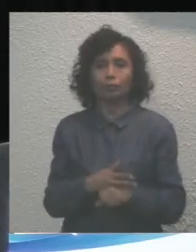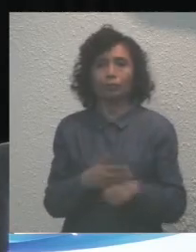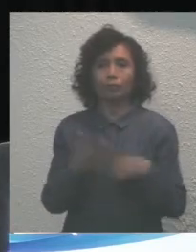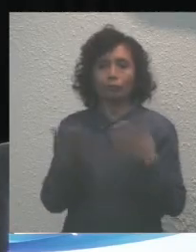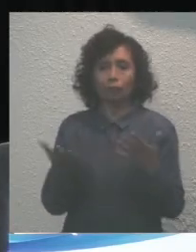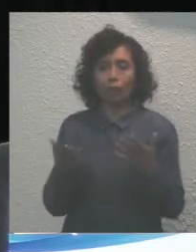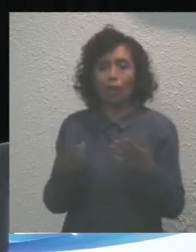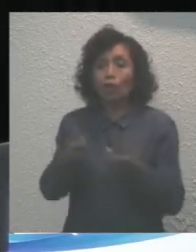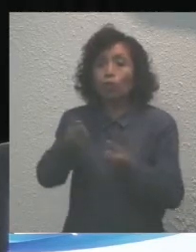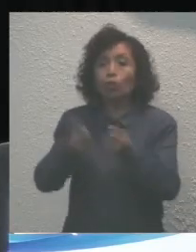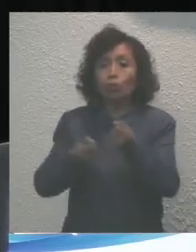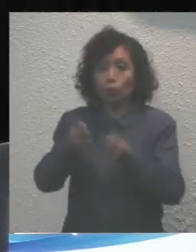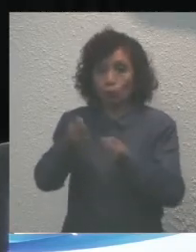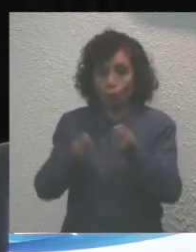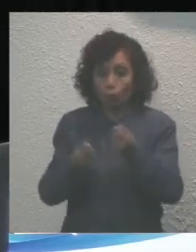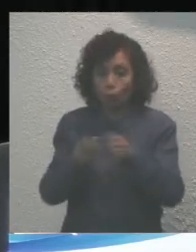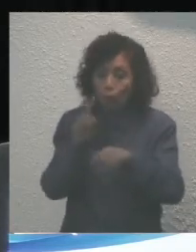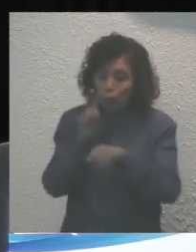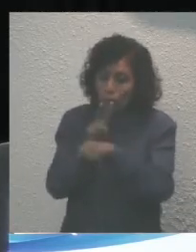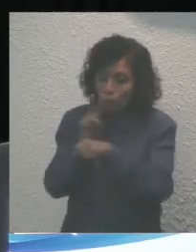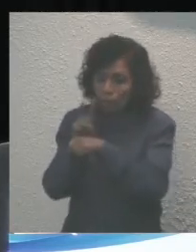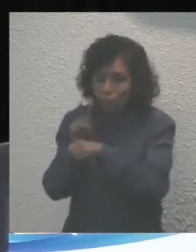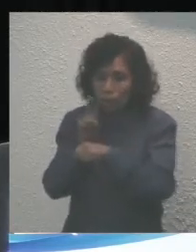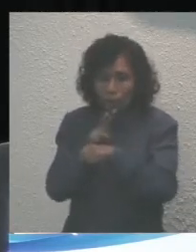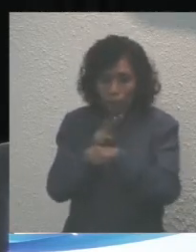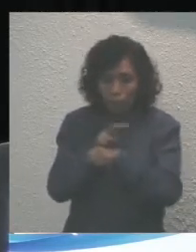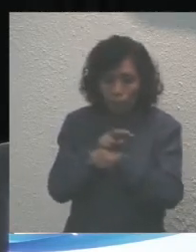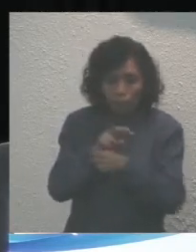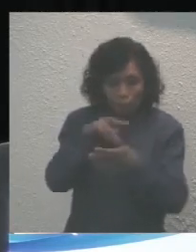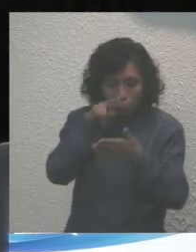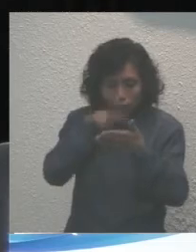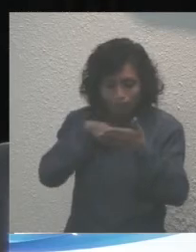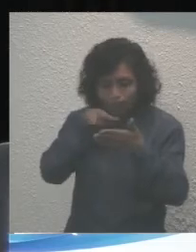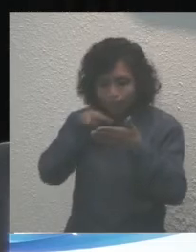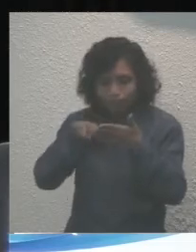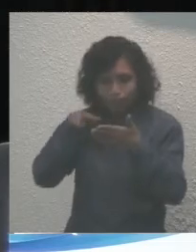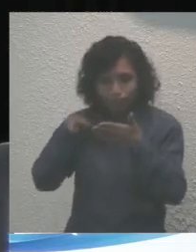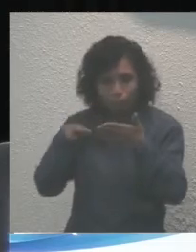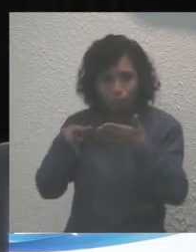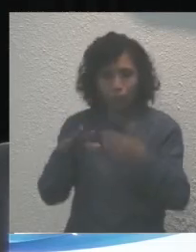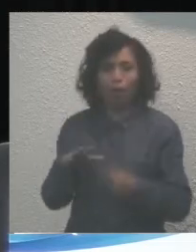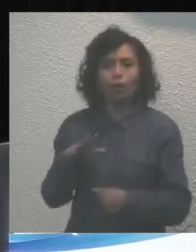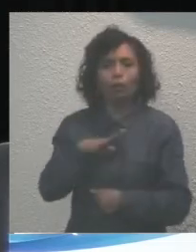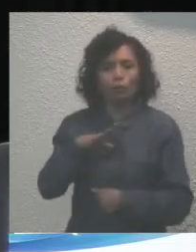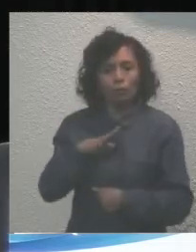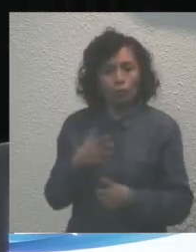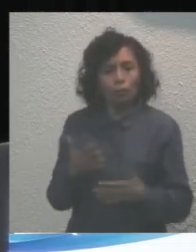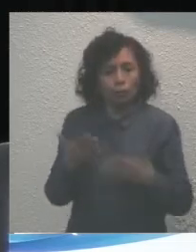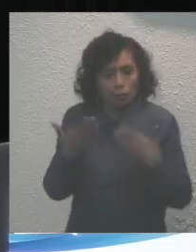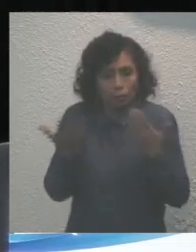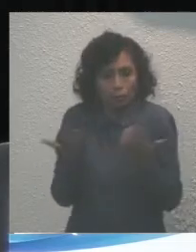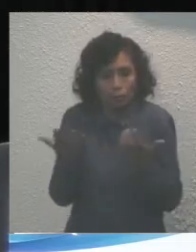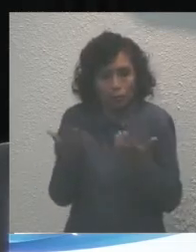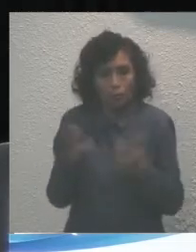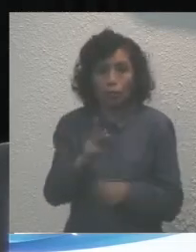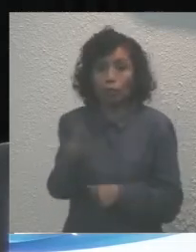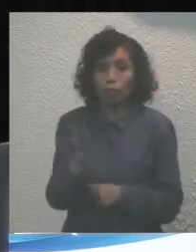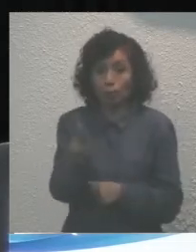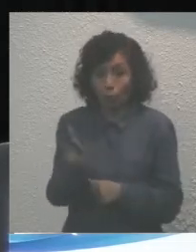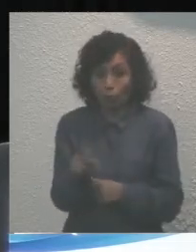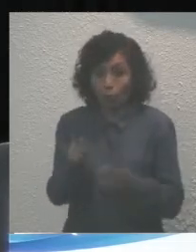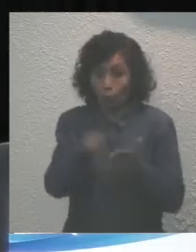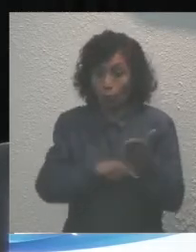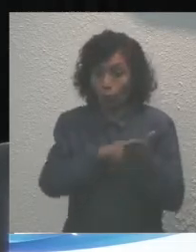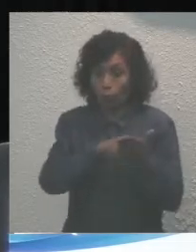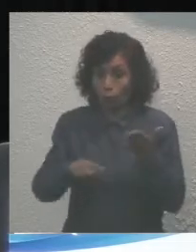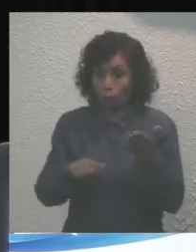en materia de control, vigilancia y rendición de cuentas. Debemos asumir que el pueblo votó en favor